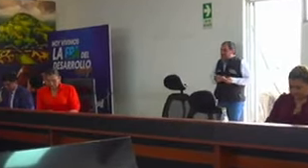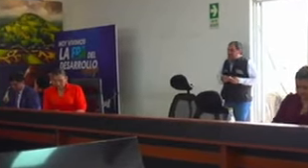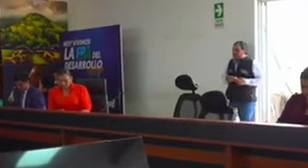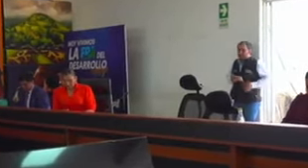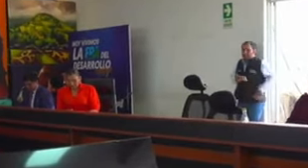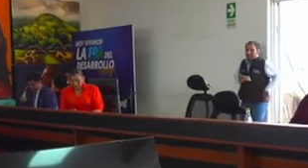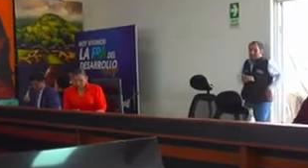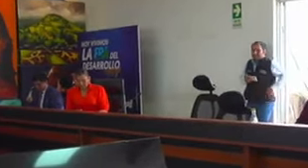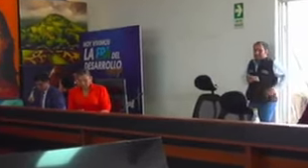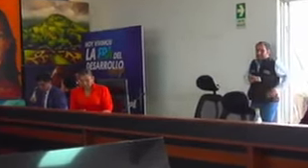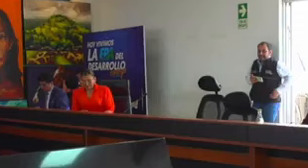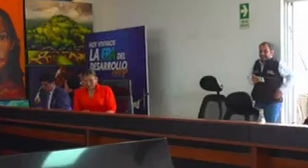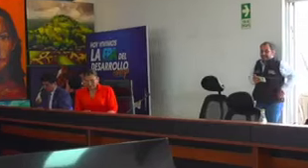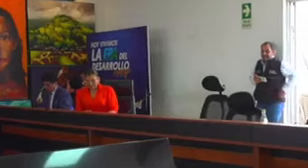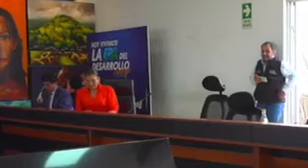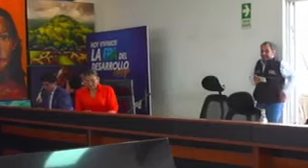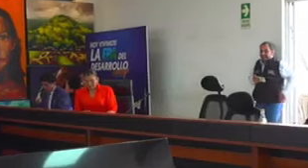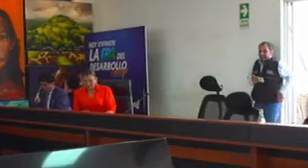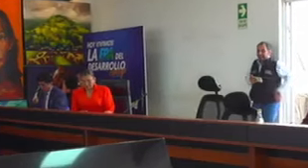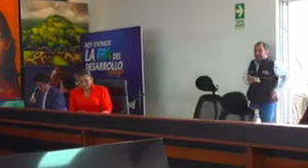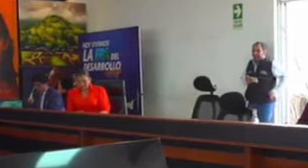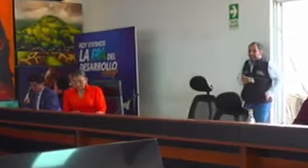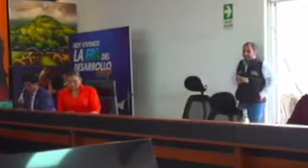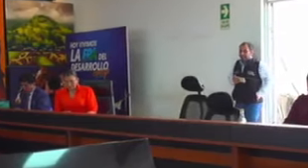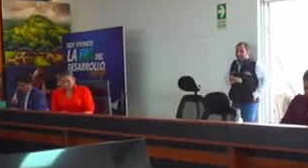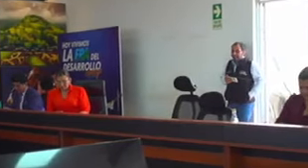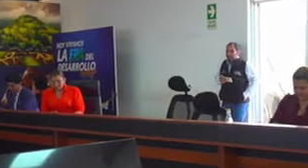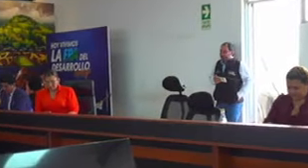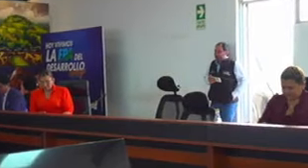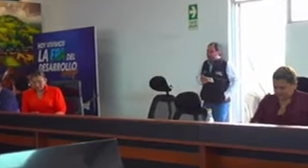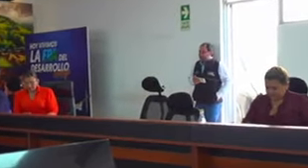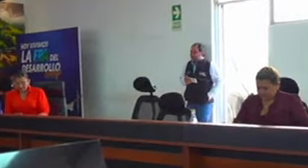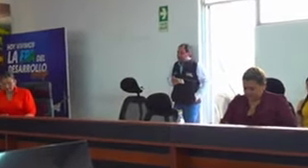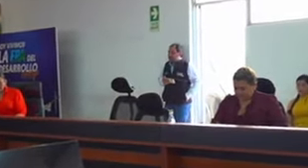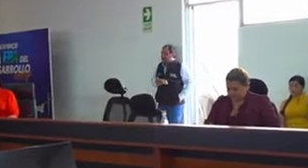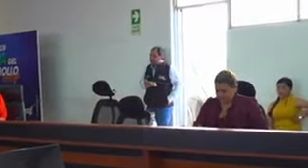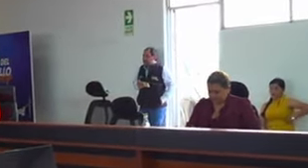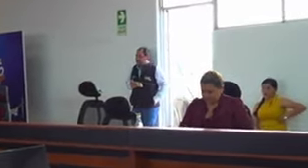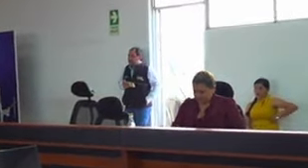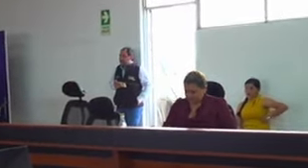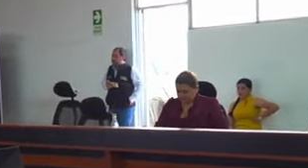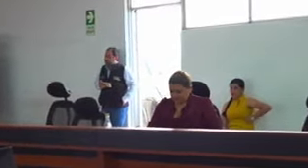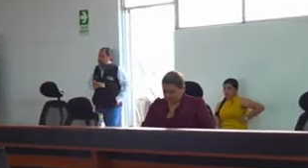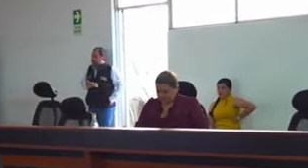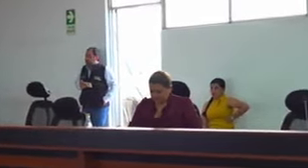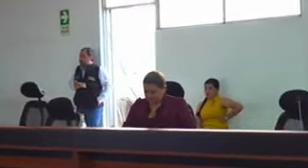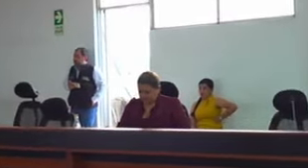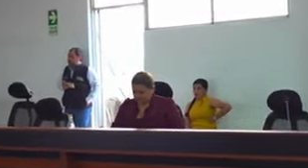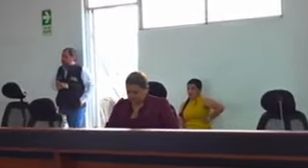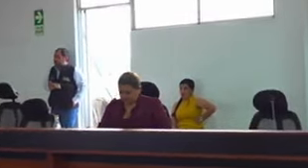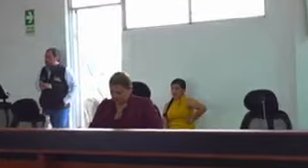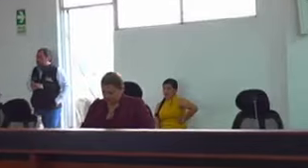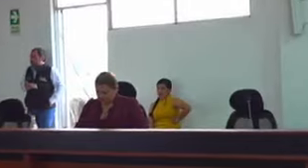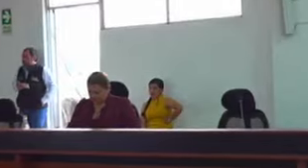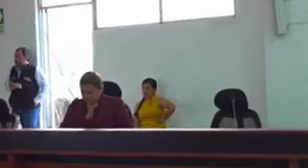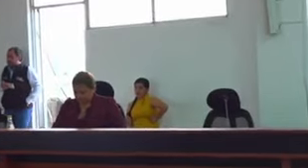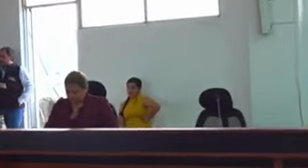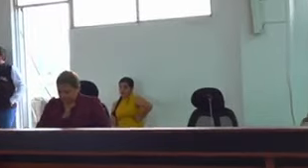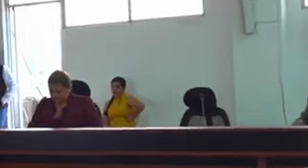Legislativo. Jimena Toro, presente. Yepes Palma Ludwig Gonzalo. Muy buenos días, señor alcalde y compañeros